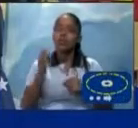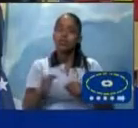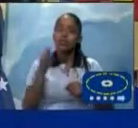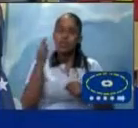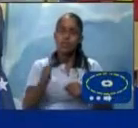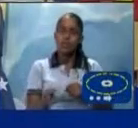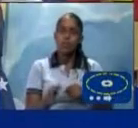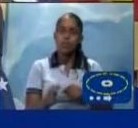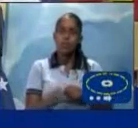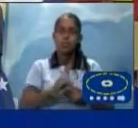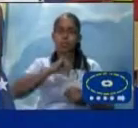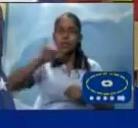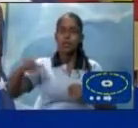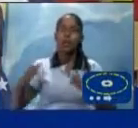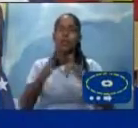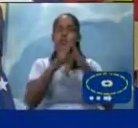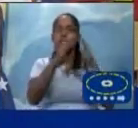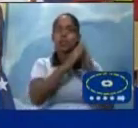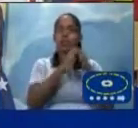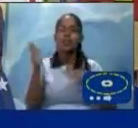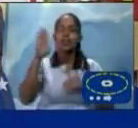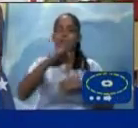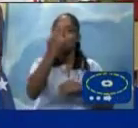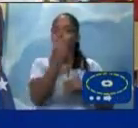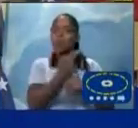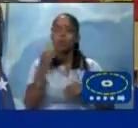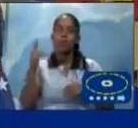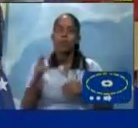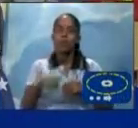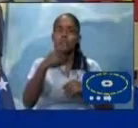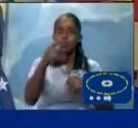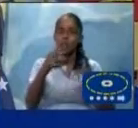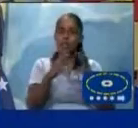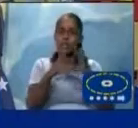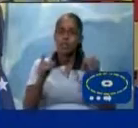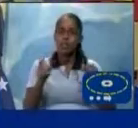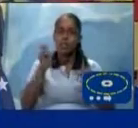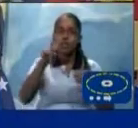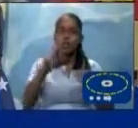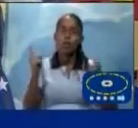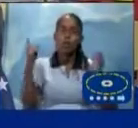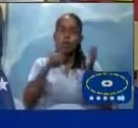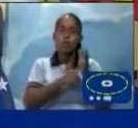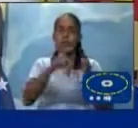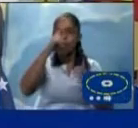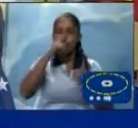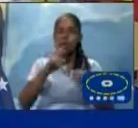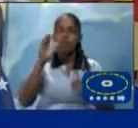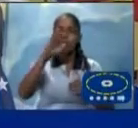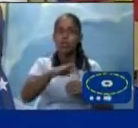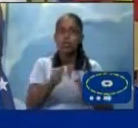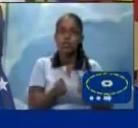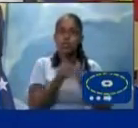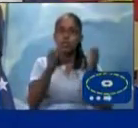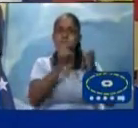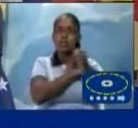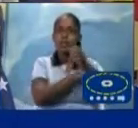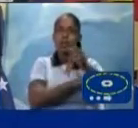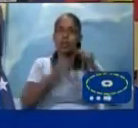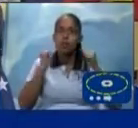siempre Jerusalén ha estado ocupada. Durante 2000 años estuvo sin el